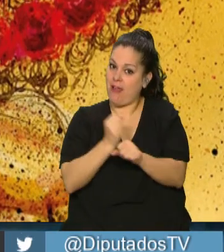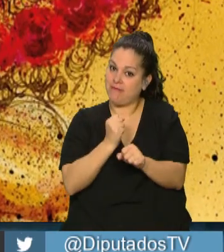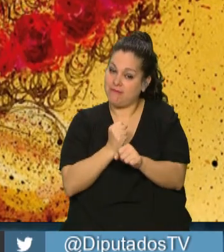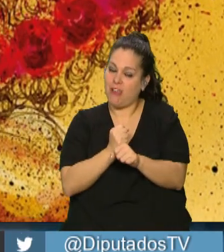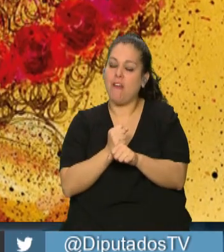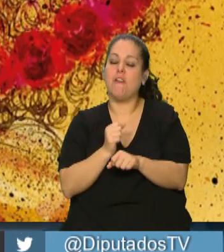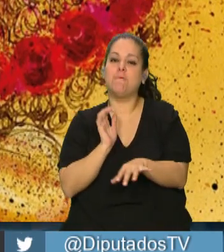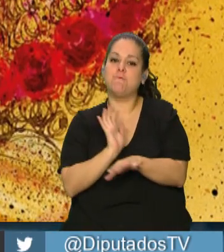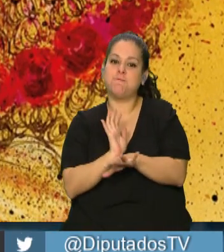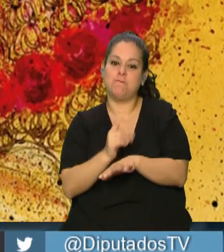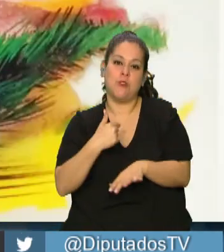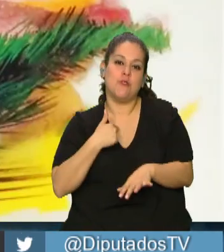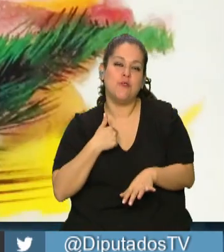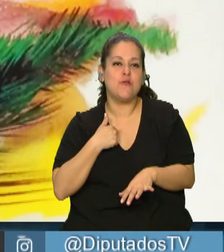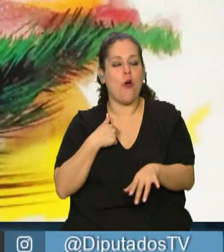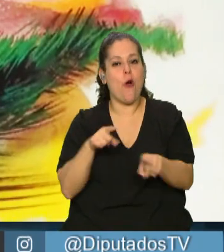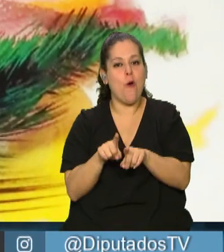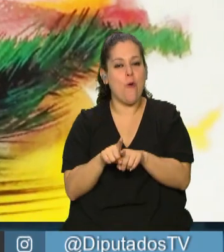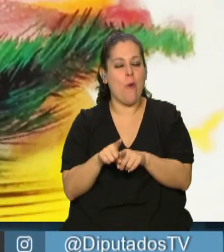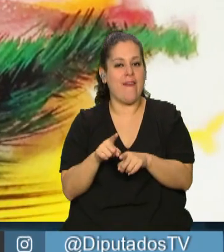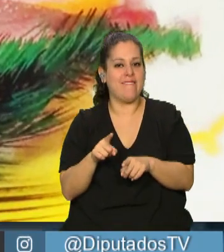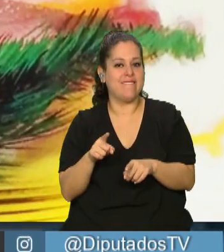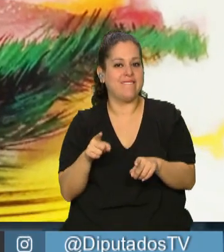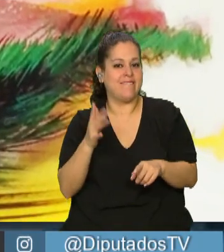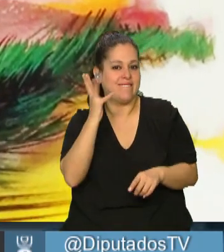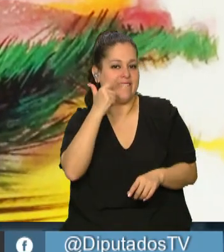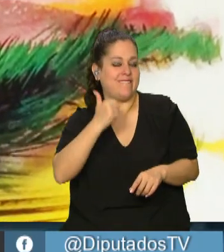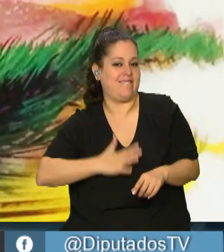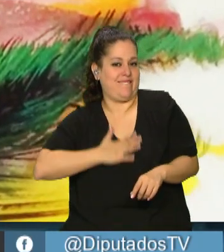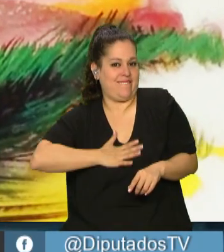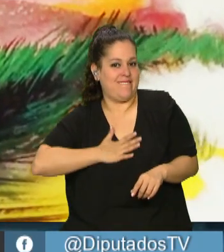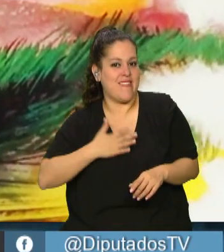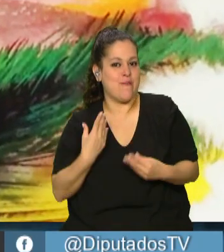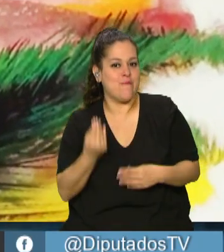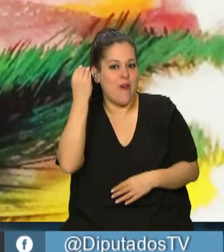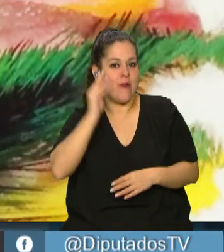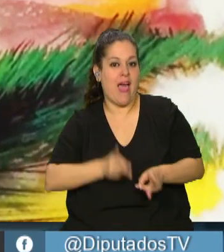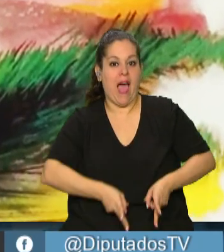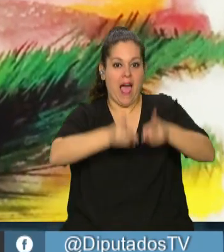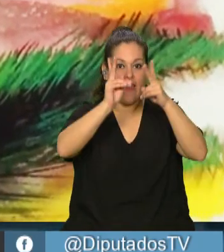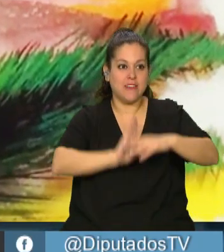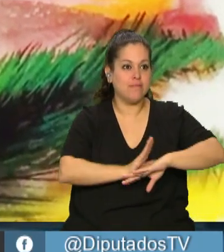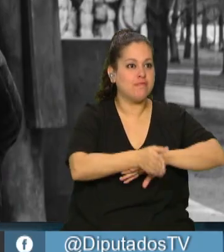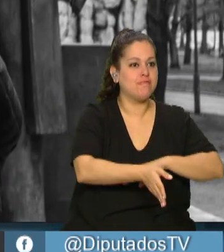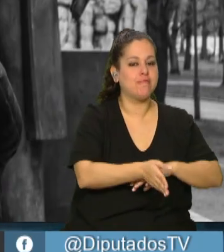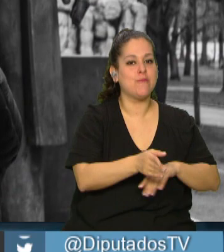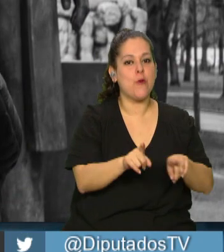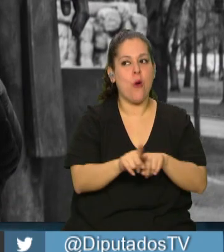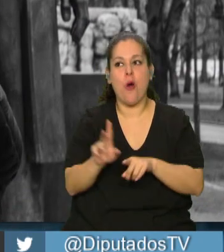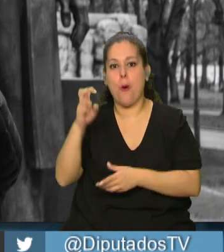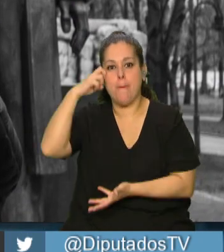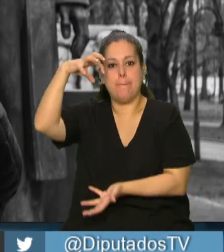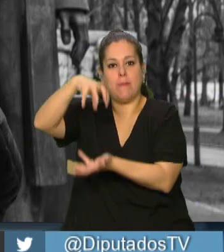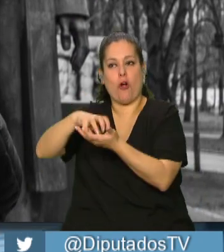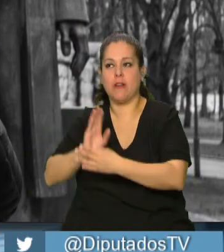yo reivindico y me gratifica a veces entrar a los anexos o al palacio, como que el mismo